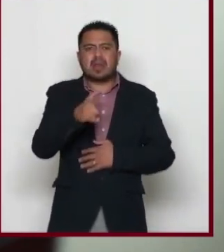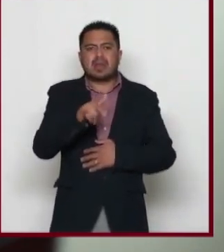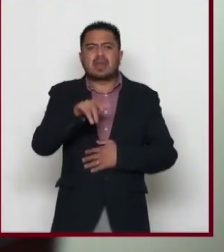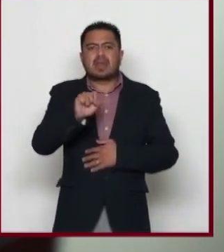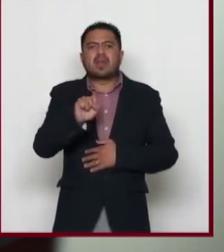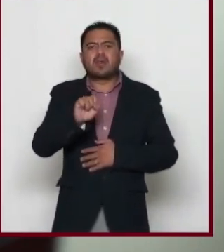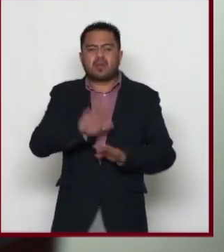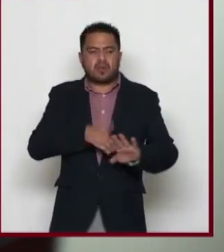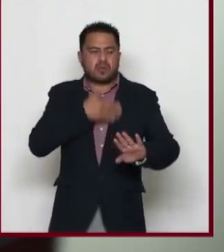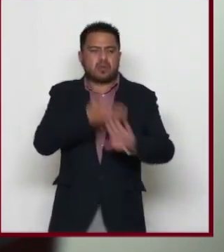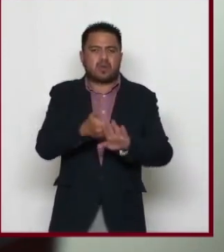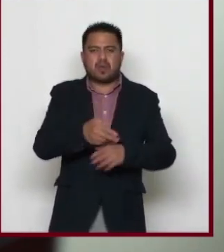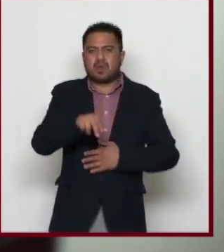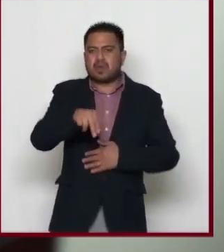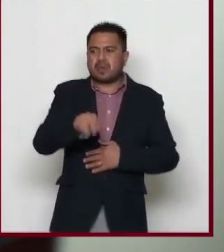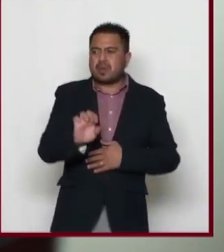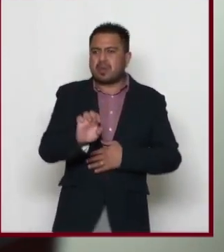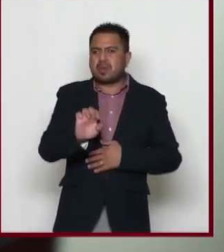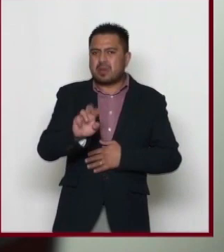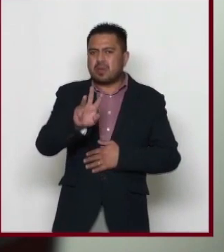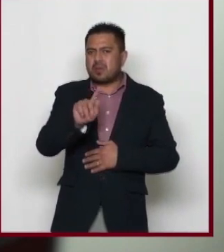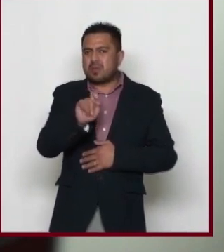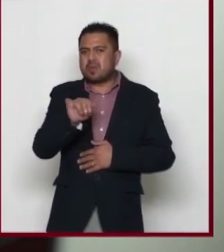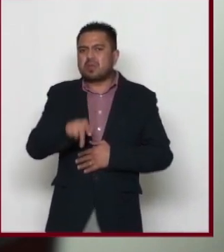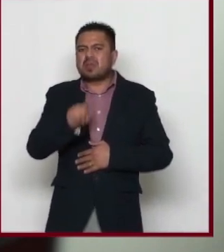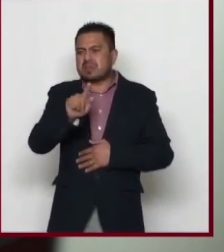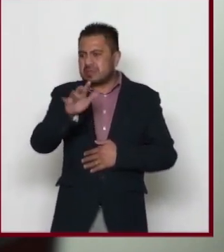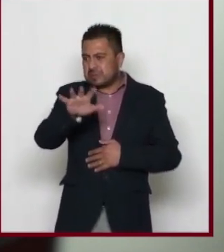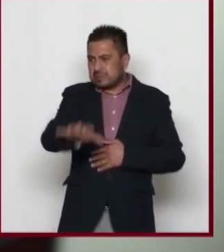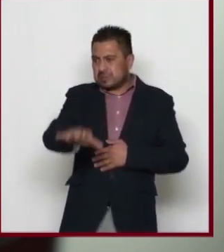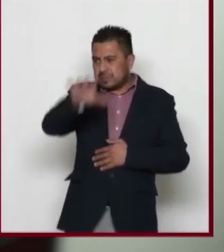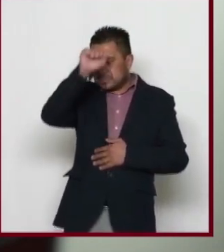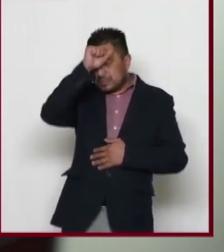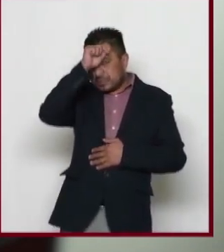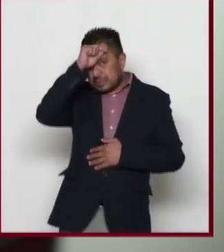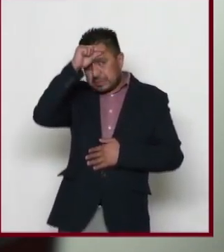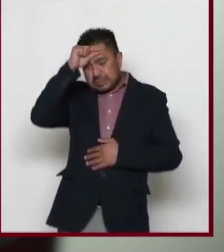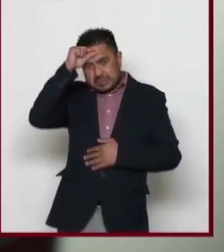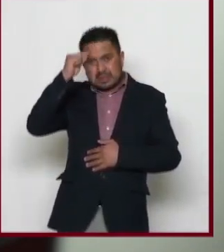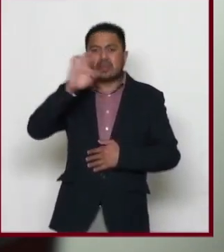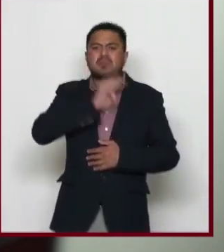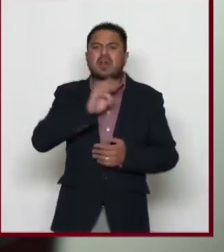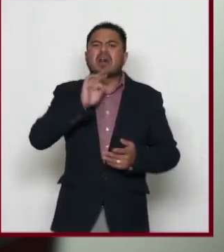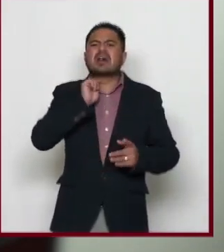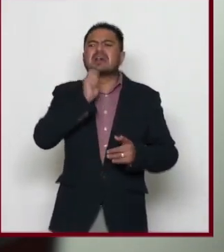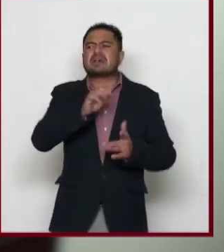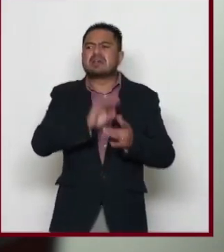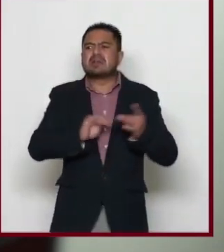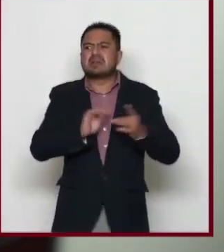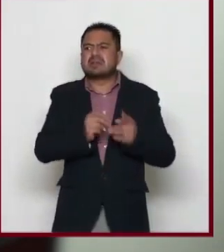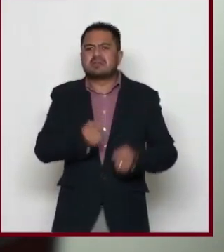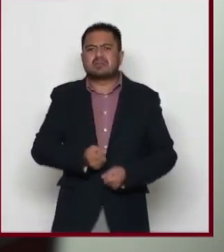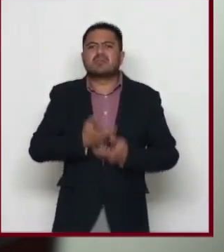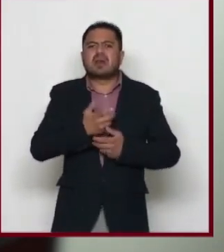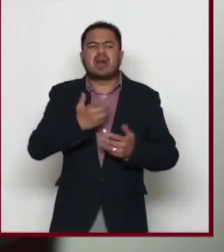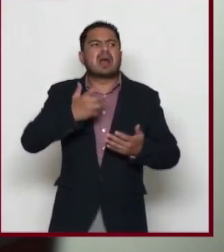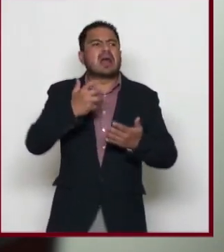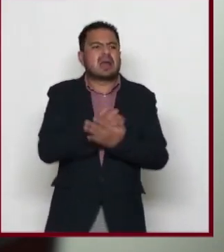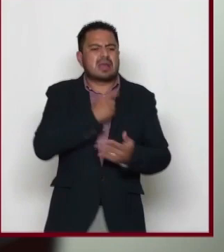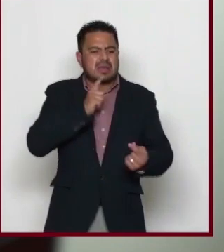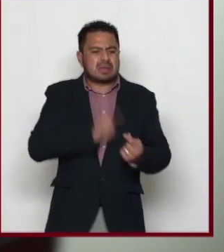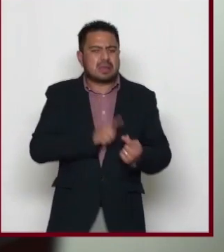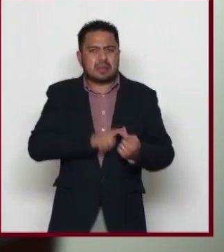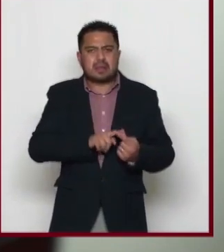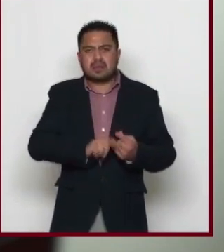y usáramos la expresión Galileo versus Newton, ¿qué se te viene a la mente? ¿Qué sería lo primero